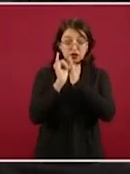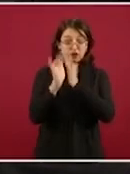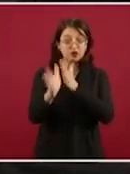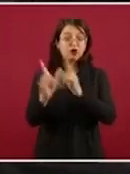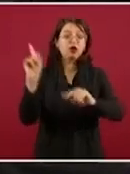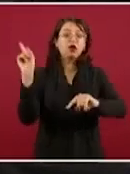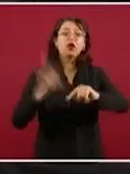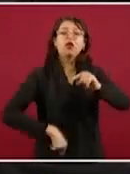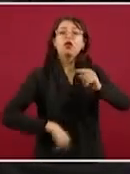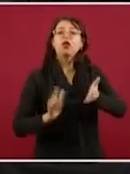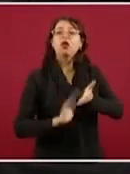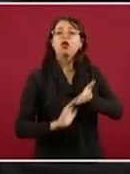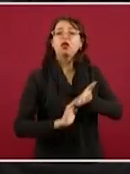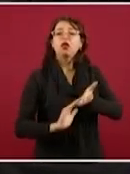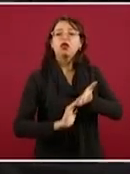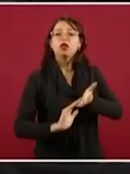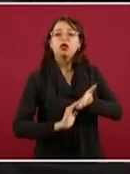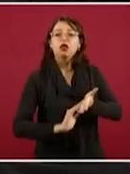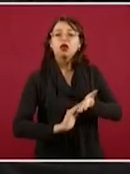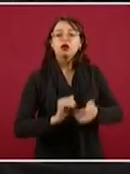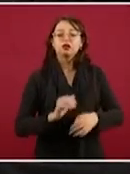lo de delito electoral.